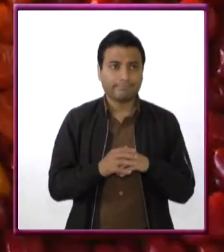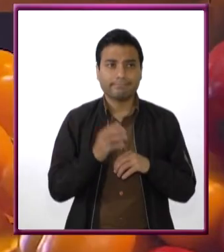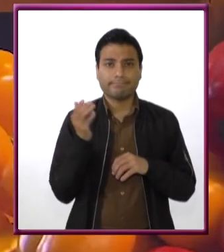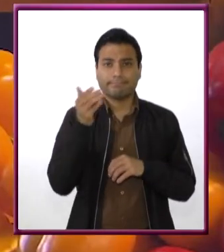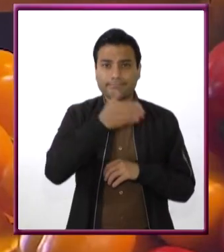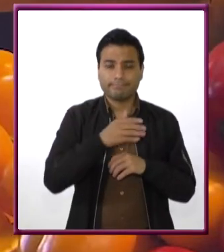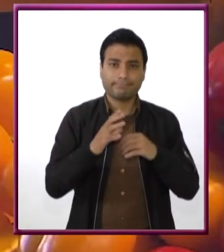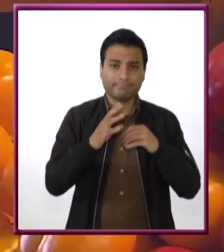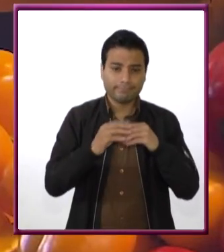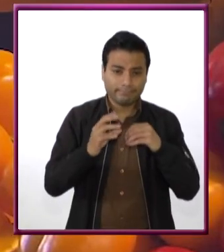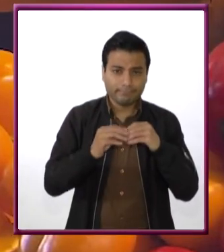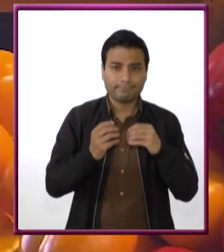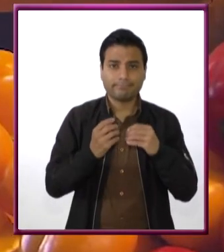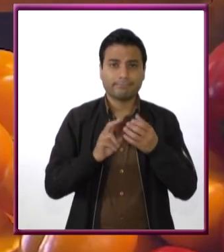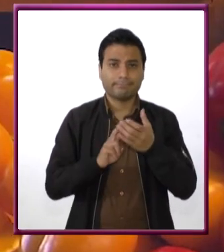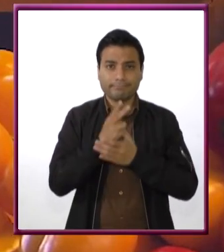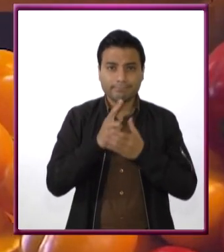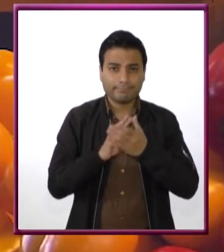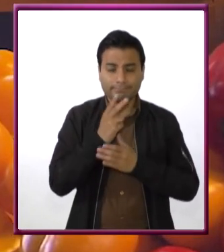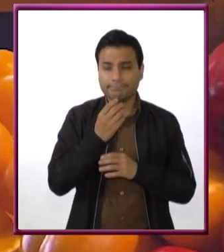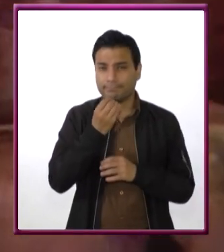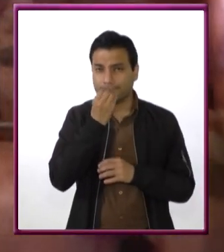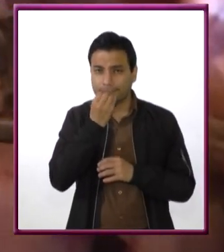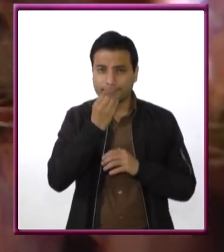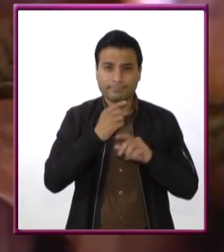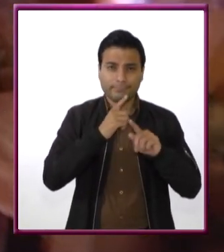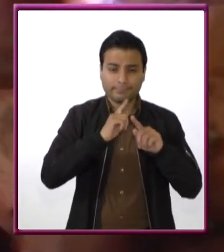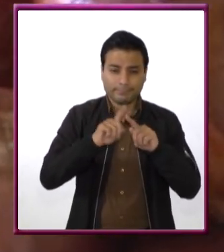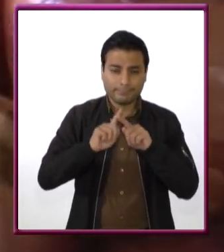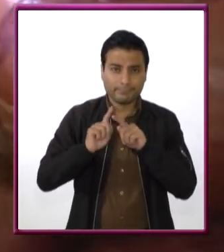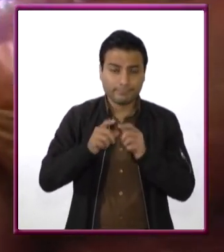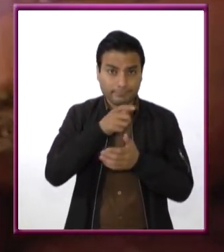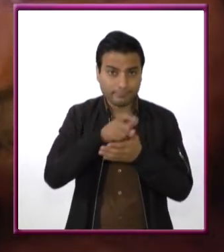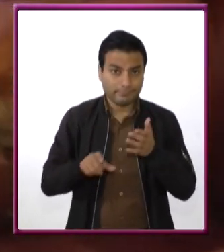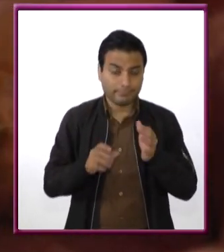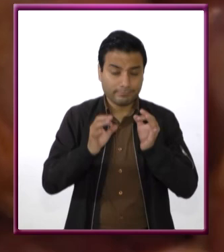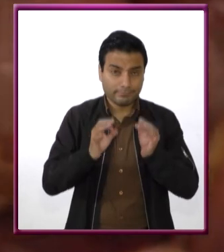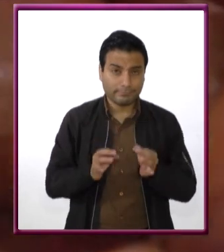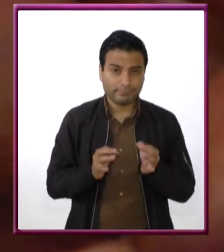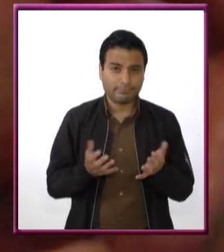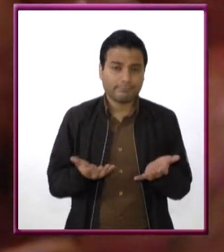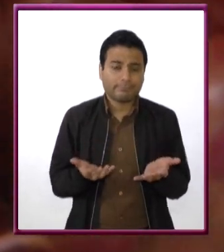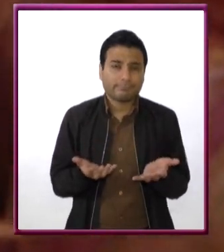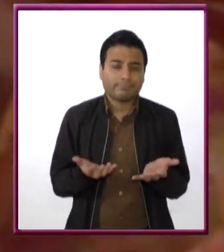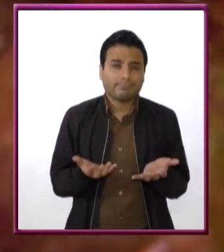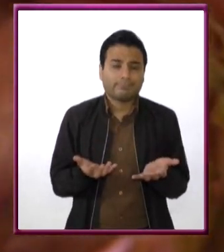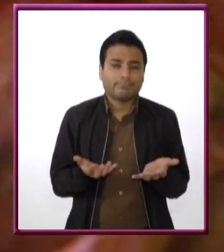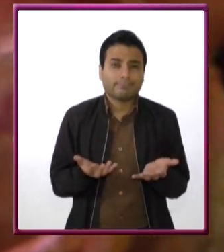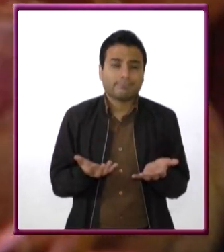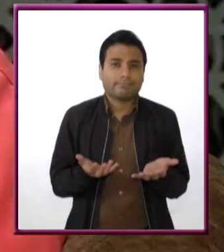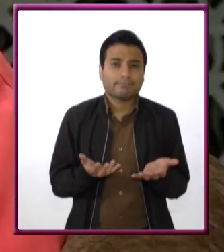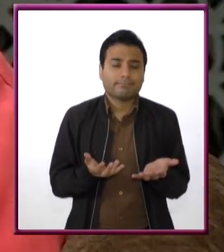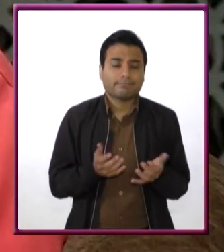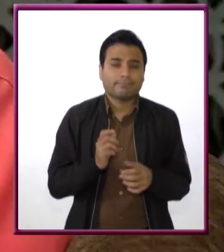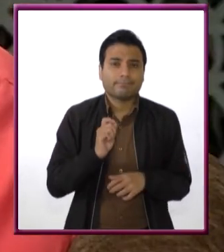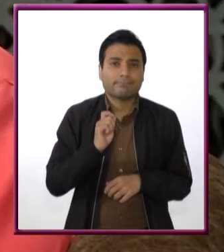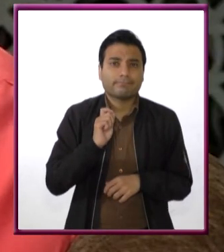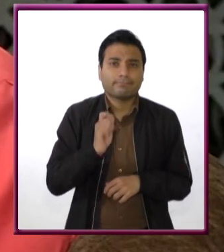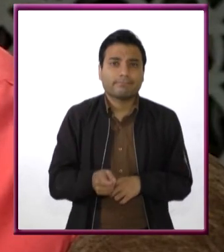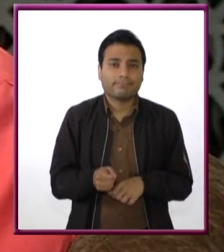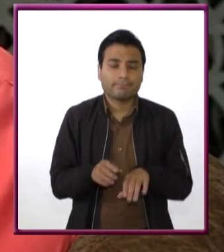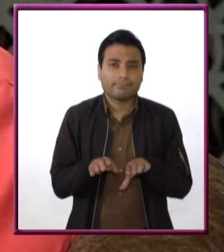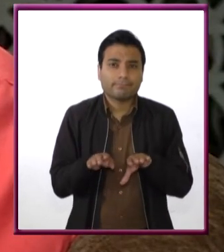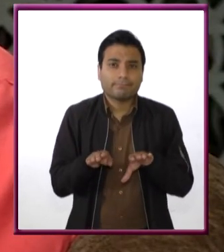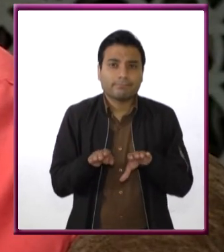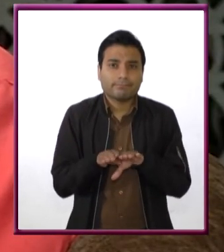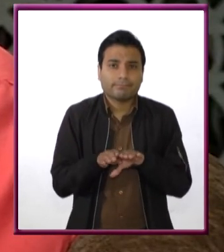los productos enriquecedores mexicanamente hablando, digamos, nos disminuye la carga